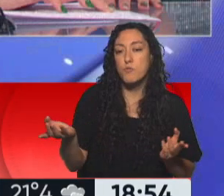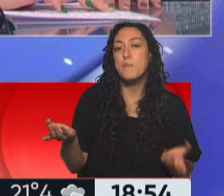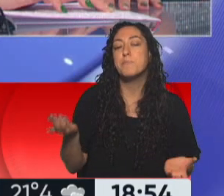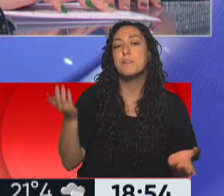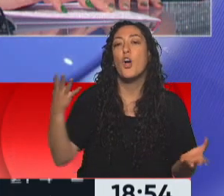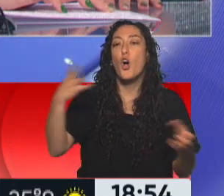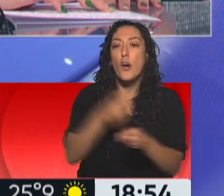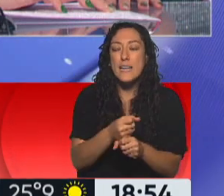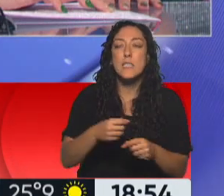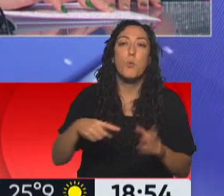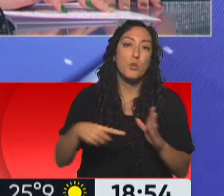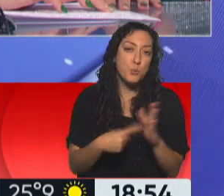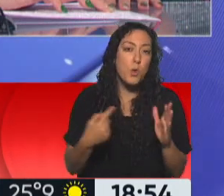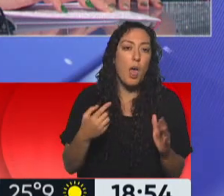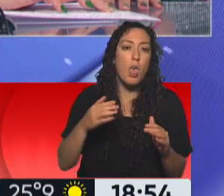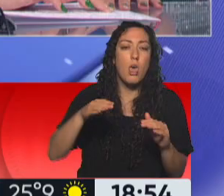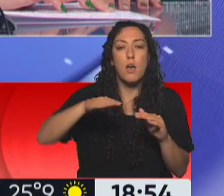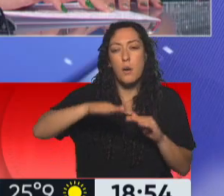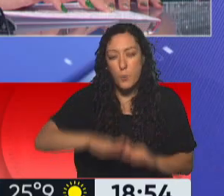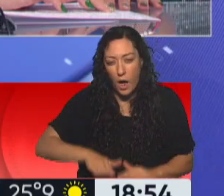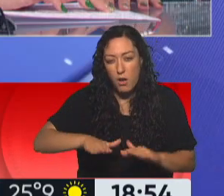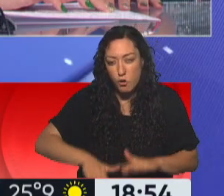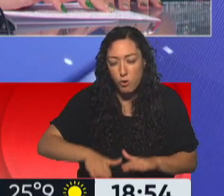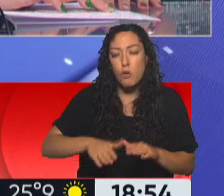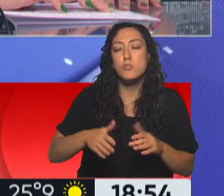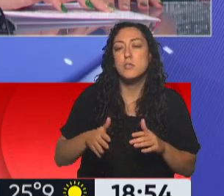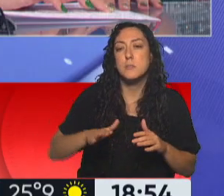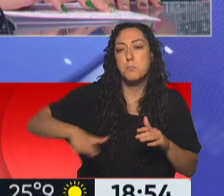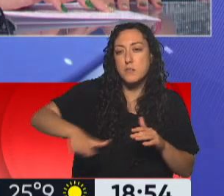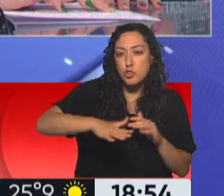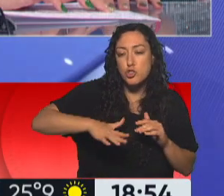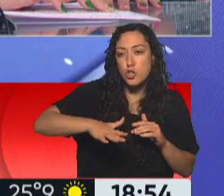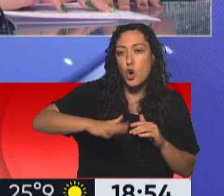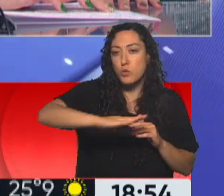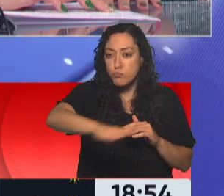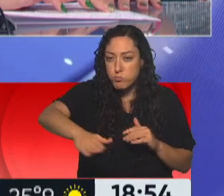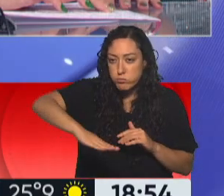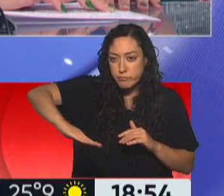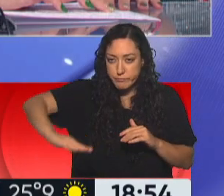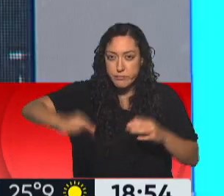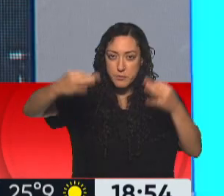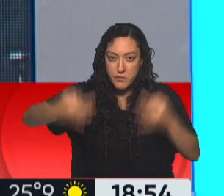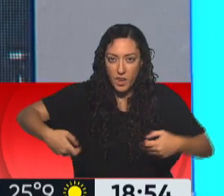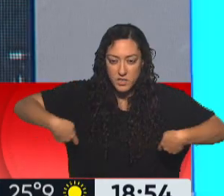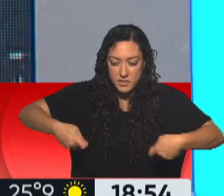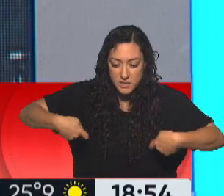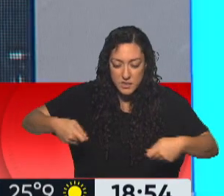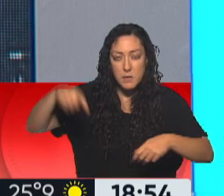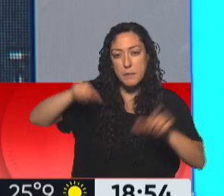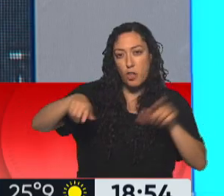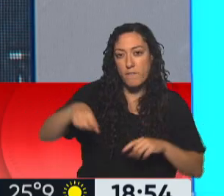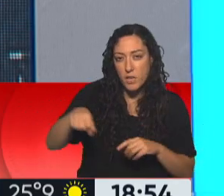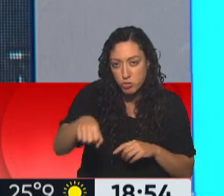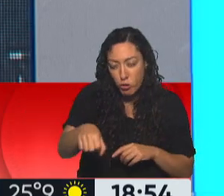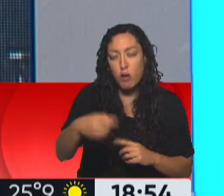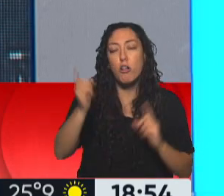son accesibles, tienen piso bajo, tienen espacio para las sillas de ruedas y los bastones.